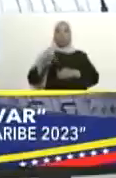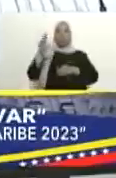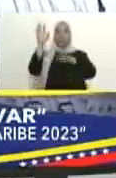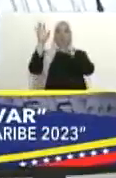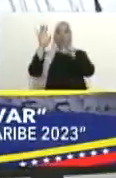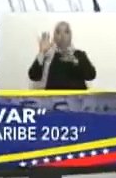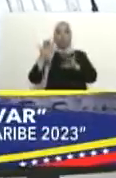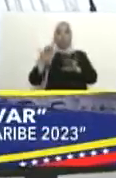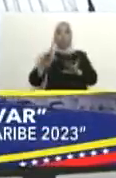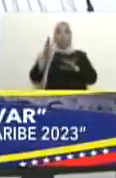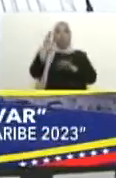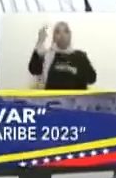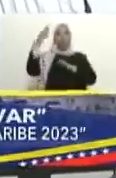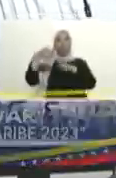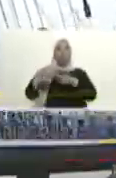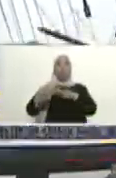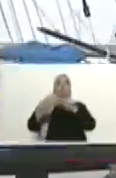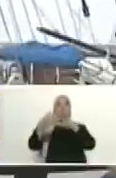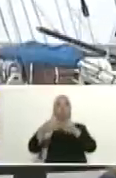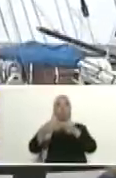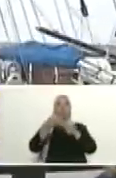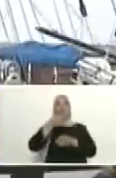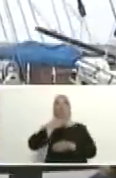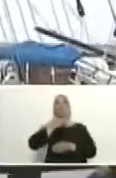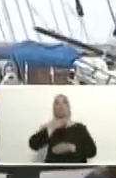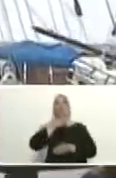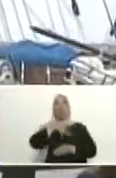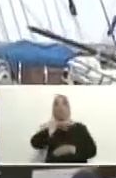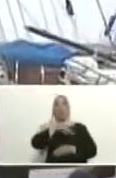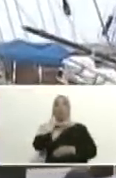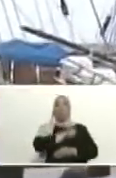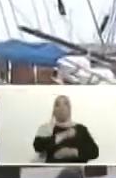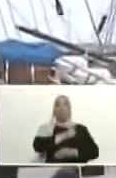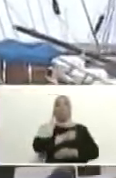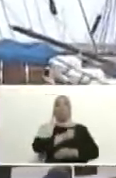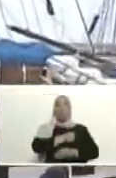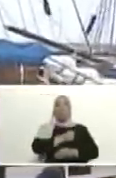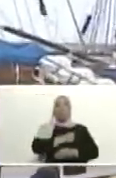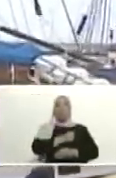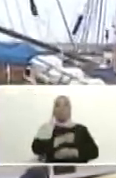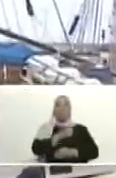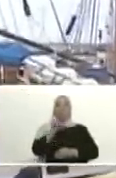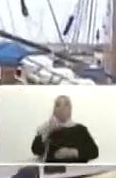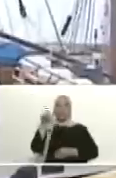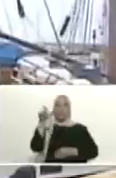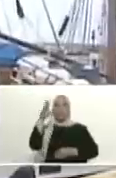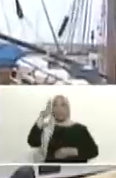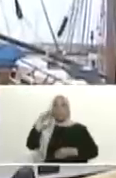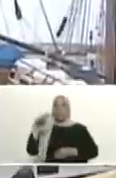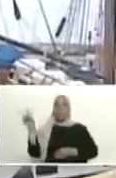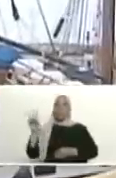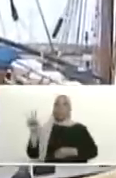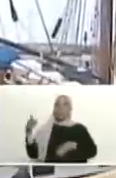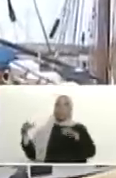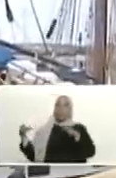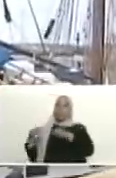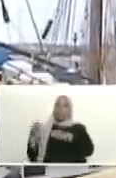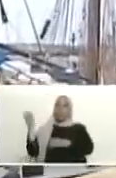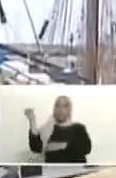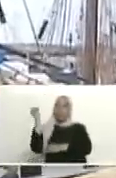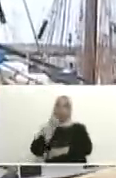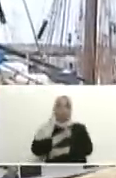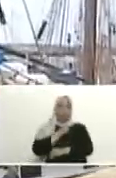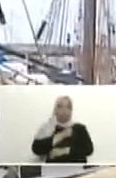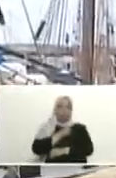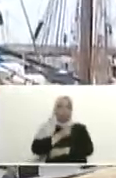del 33º crucero de instrucción por Monseñor Benito Adaméndez Bracamonte, obispo del Ordinariato Militar de Venezuela, y Elionel Delgado